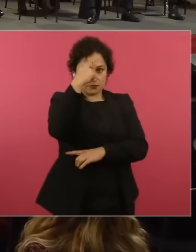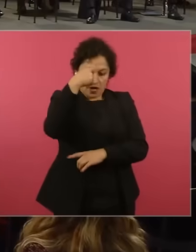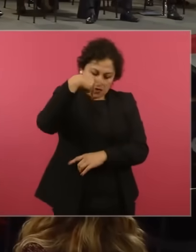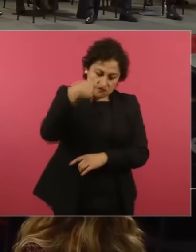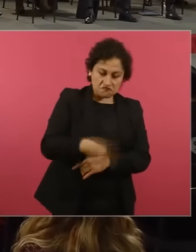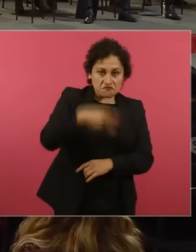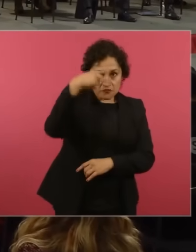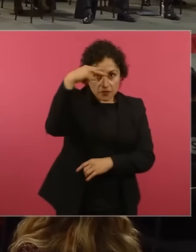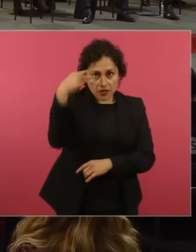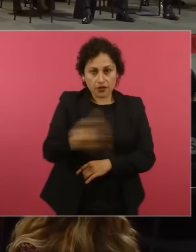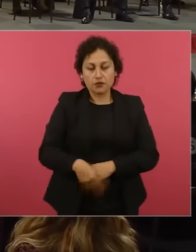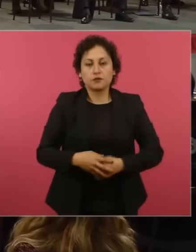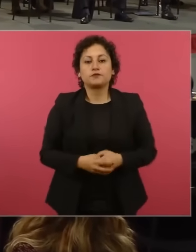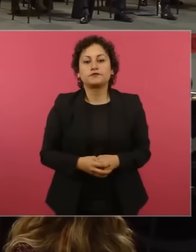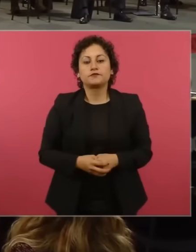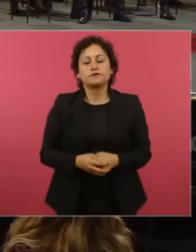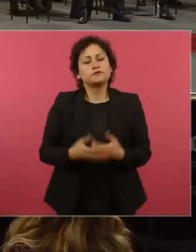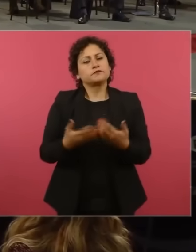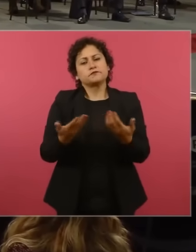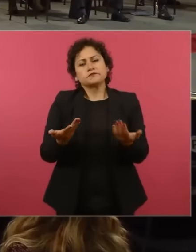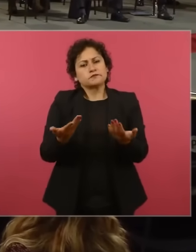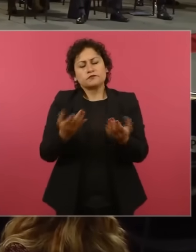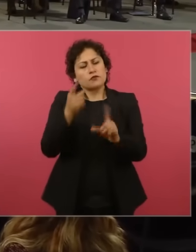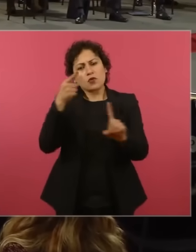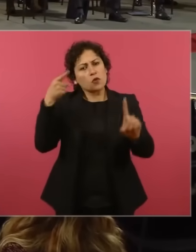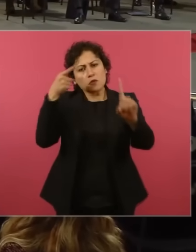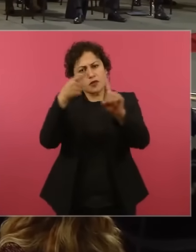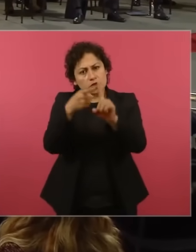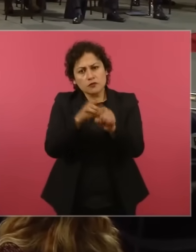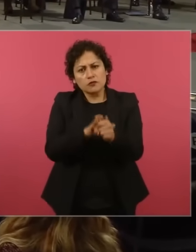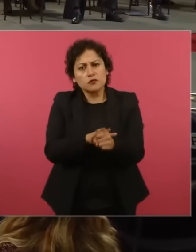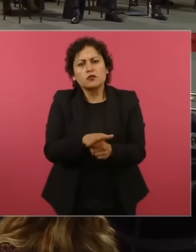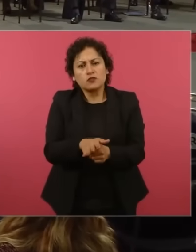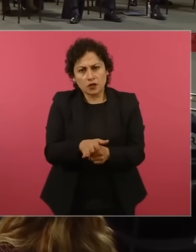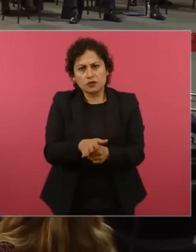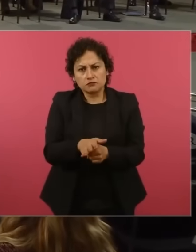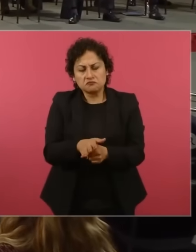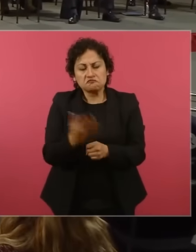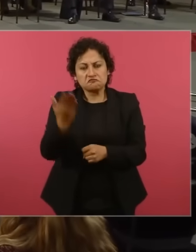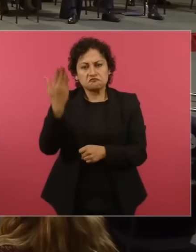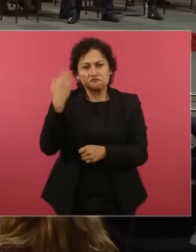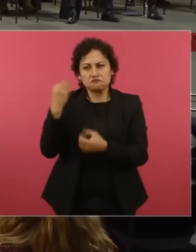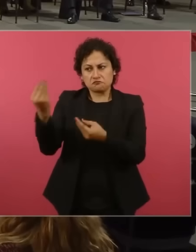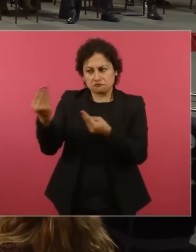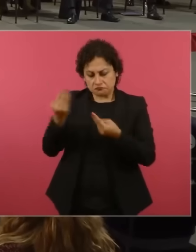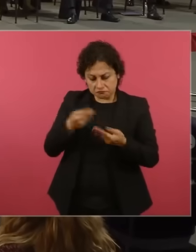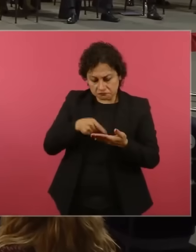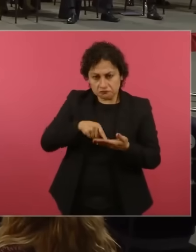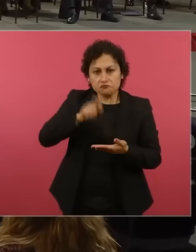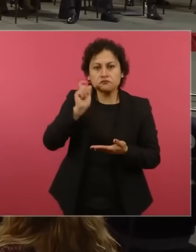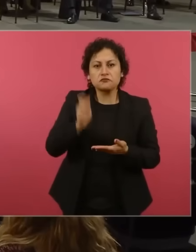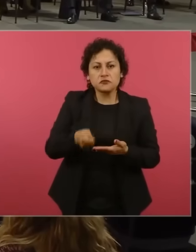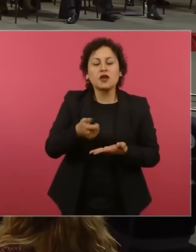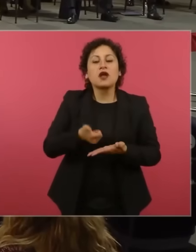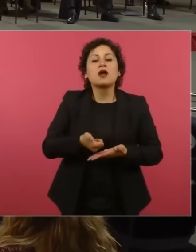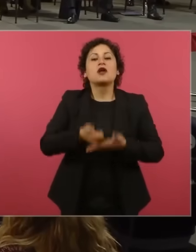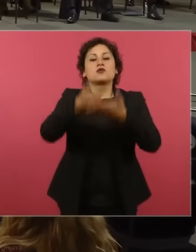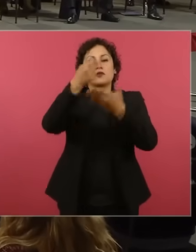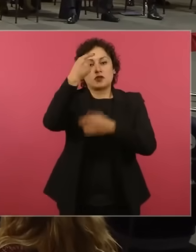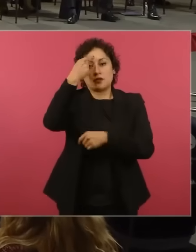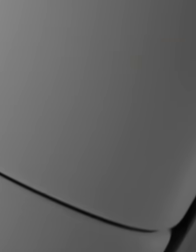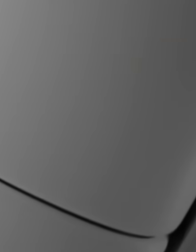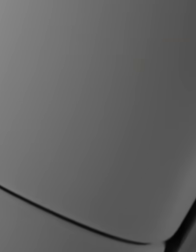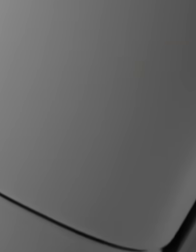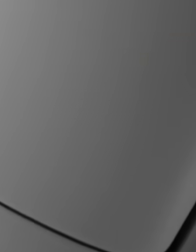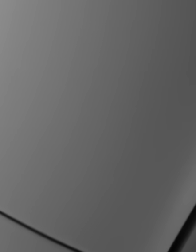De acuerdo con el titular de la Secretaría de la Defensa Nacional, Luis Crescencio Sandoval, se requerirá una inversión inicial de 4.000 millones de